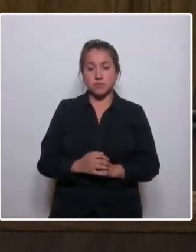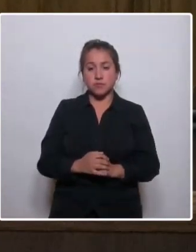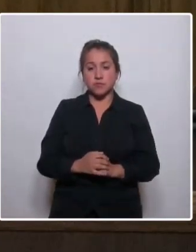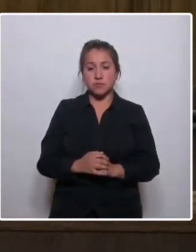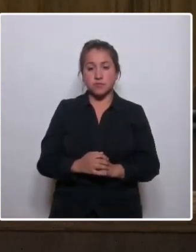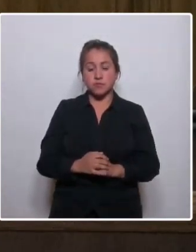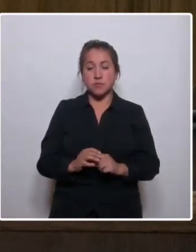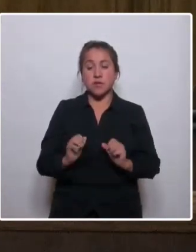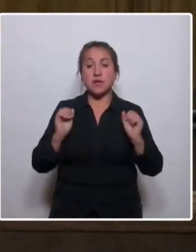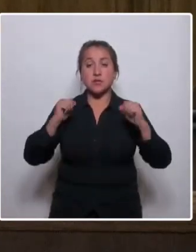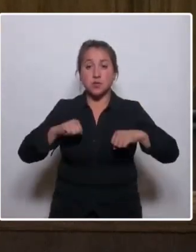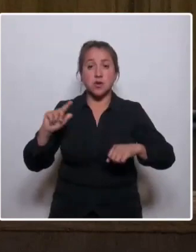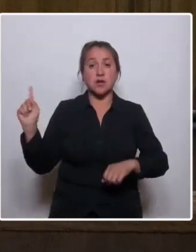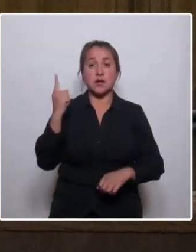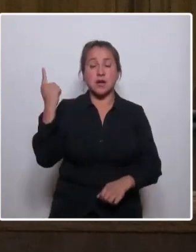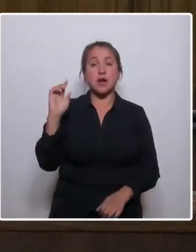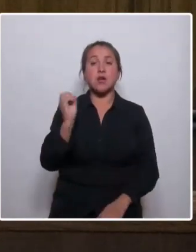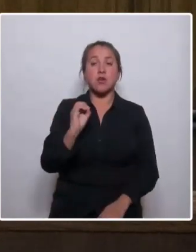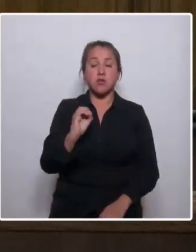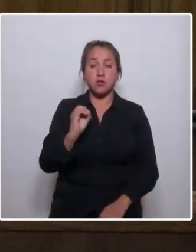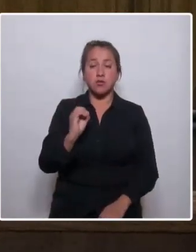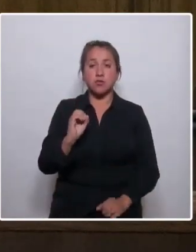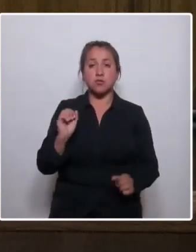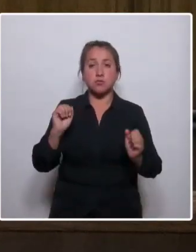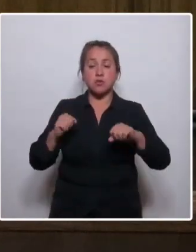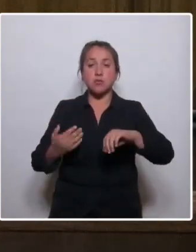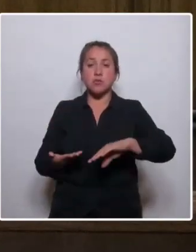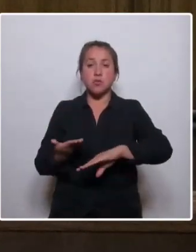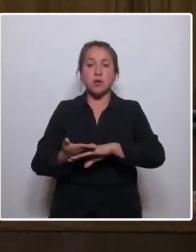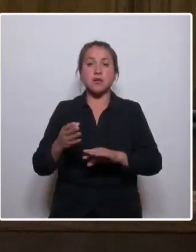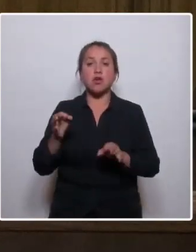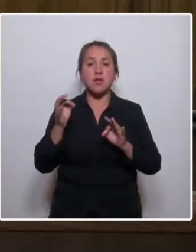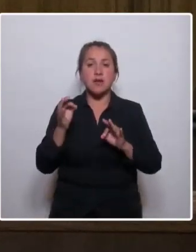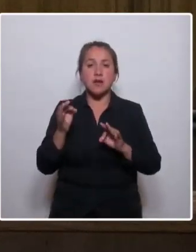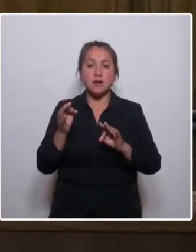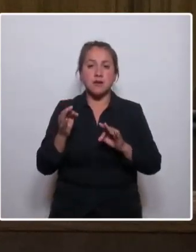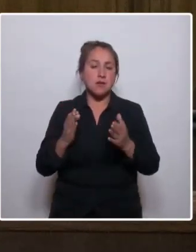la que se aprobó, la global o la propuesta original. Eso.